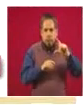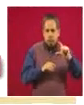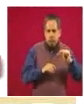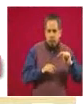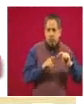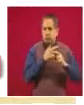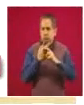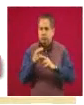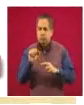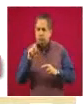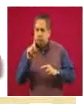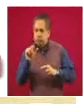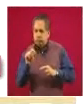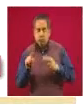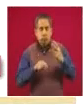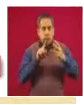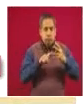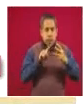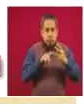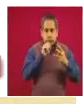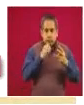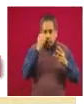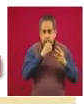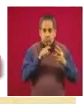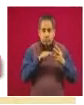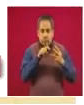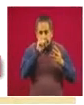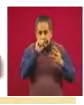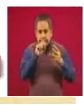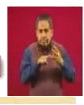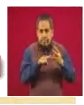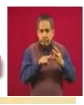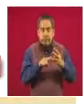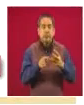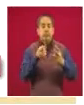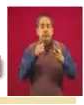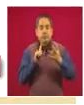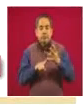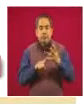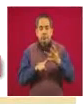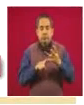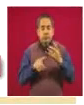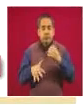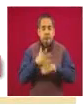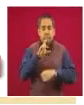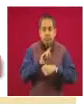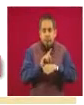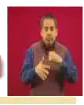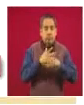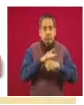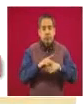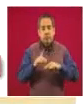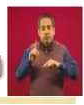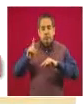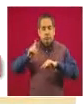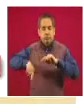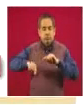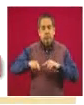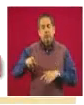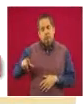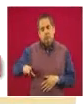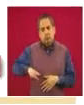tu saldo, y sobre todo revisar esto, es el descuento que se hace por quincena que la dependencia